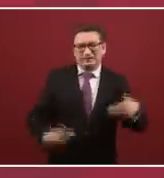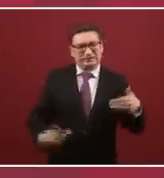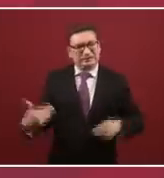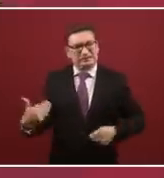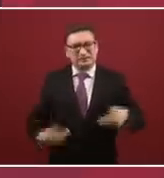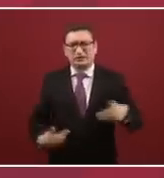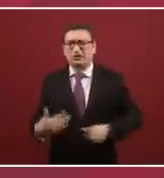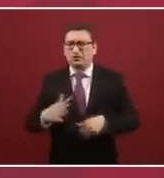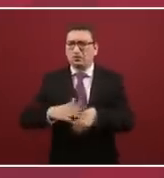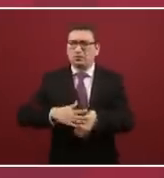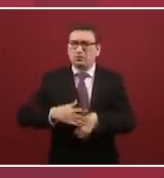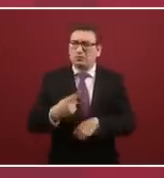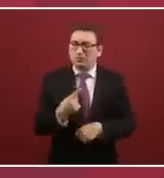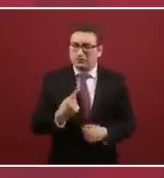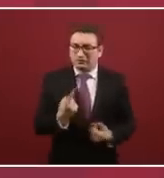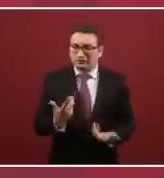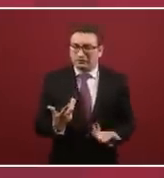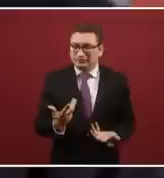porque